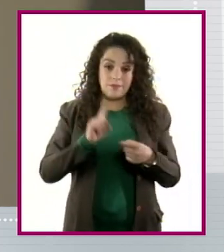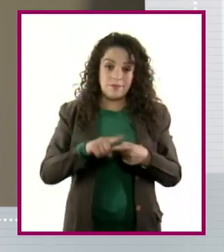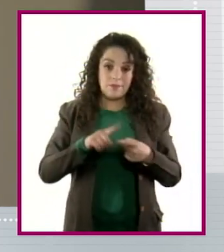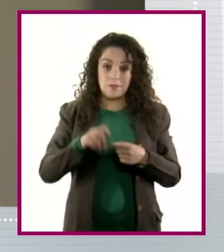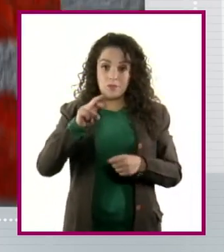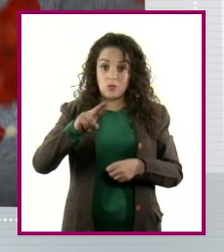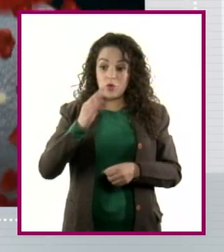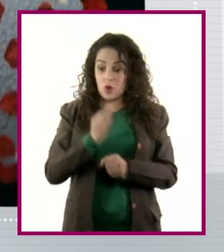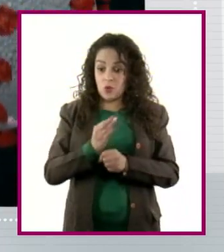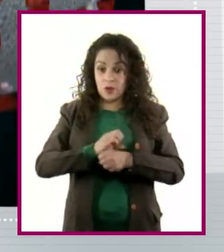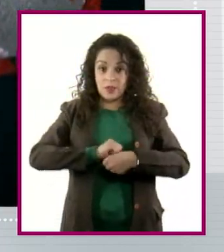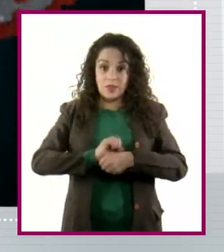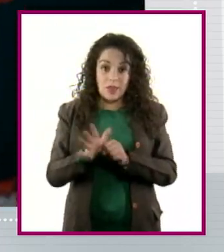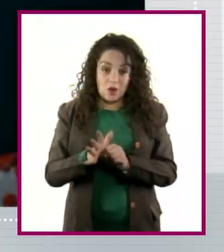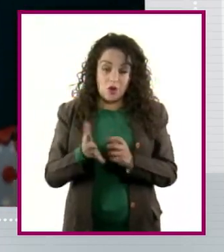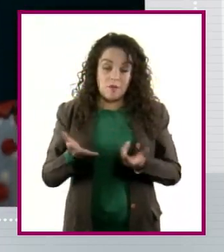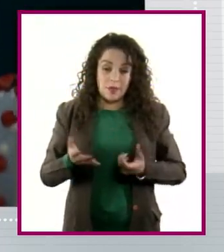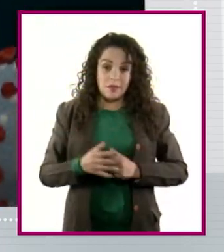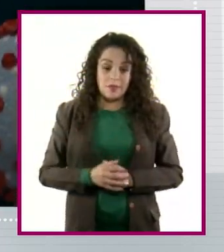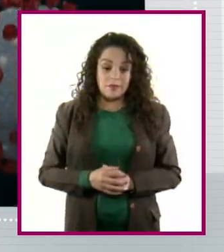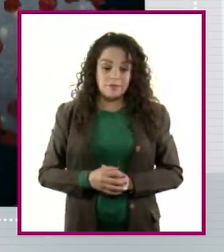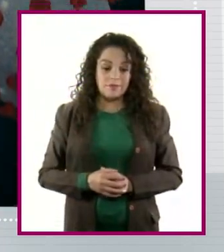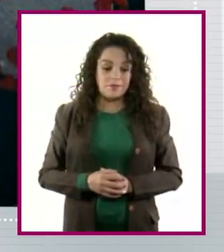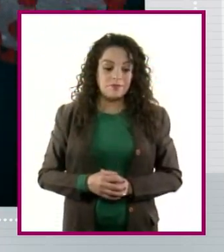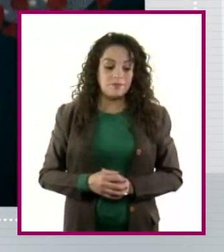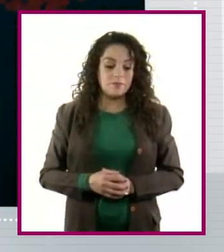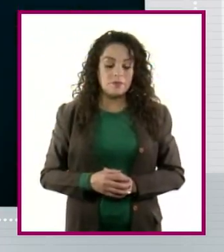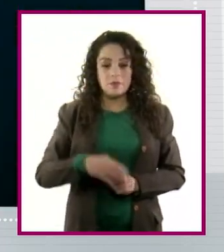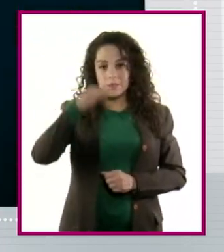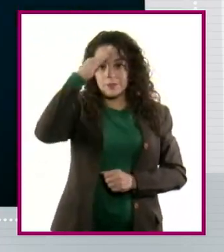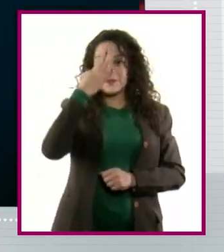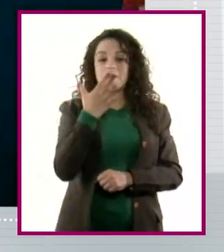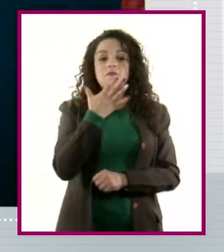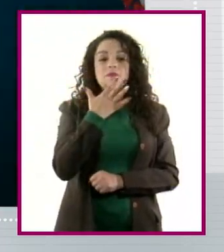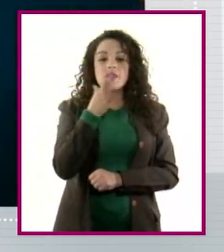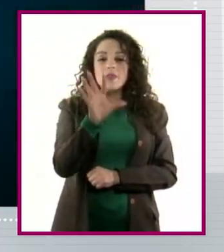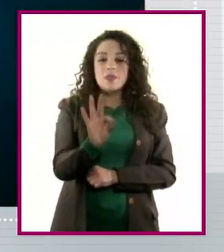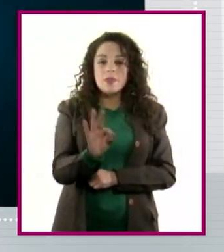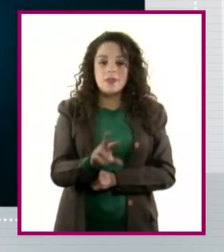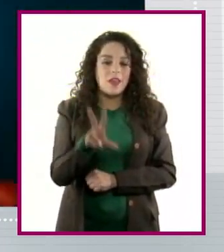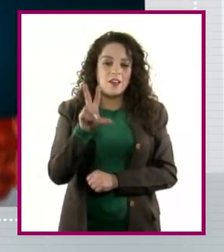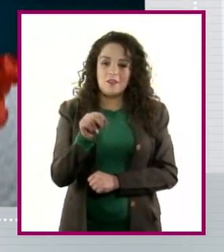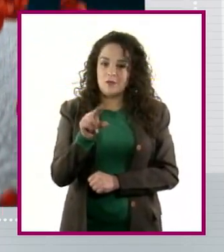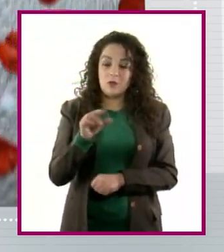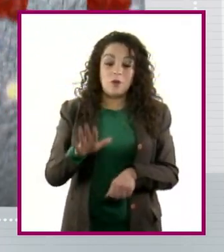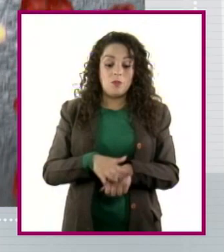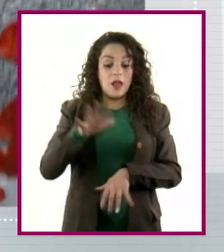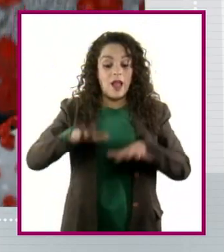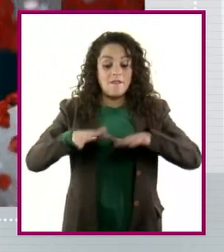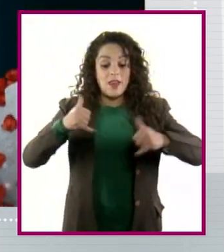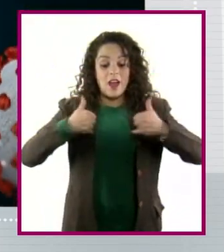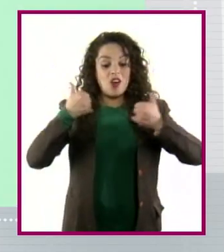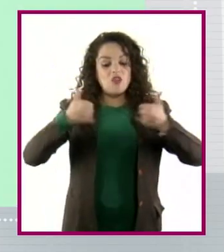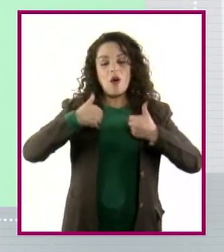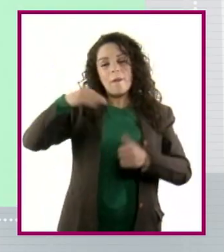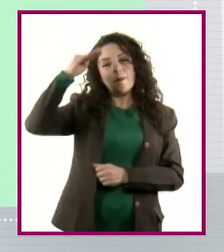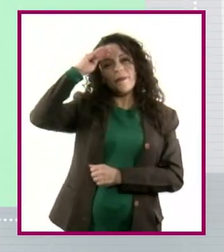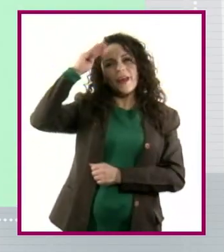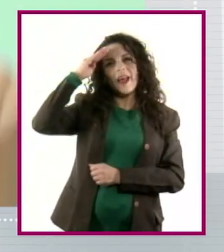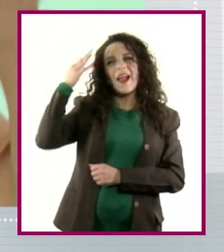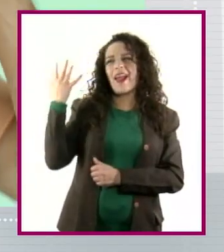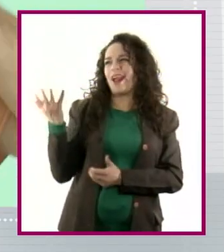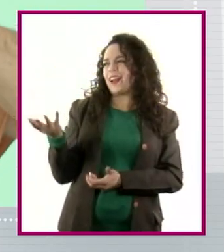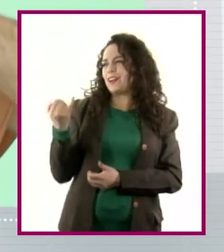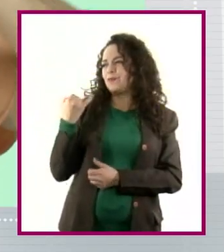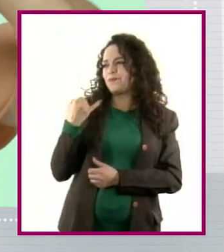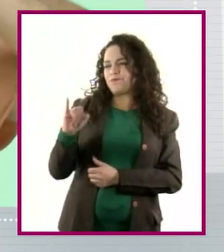está viviendo, la pandemia, ¿no? No tomar tanto las cosas a la ligera, porque a veces como jóvenes piensan que pues hay